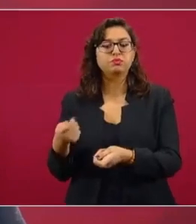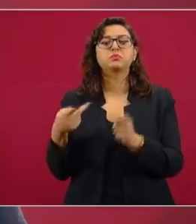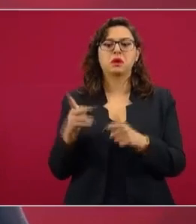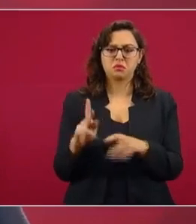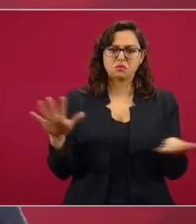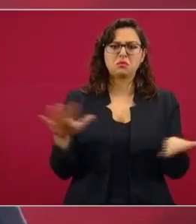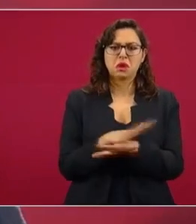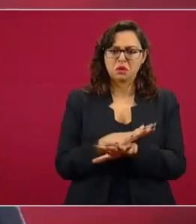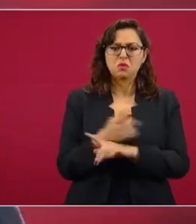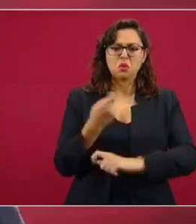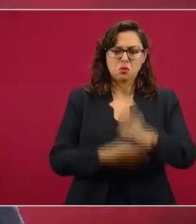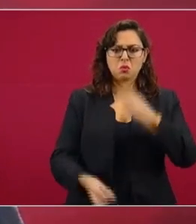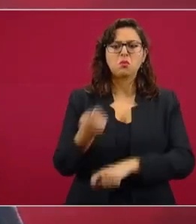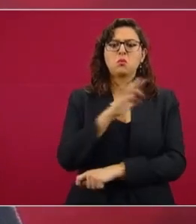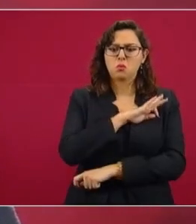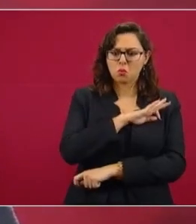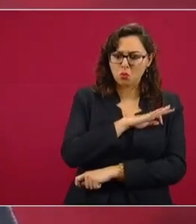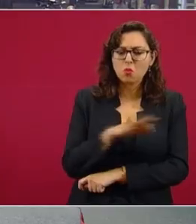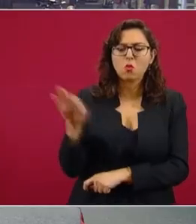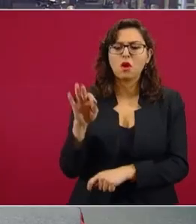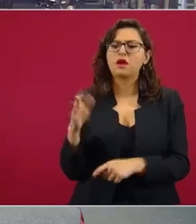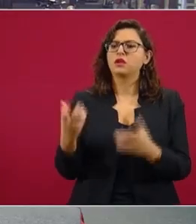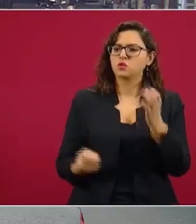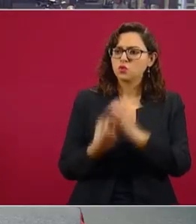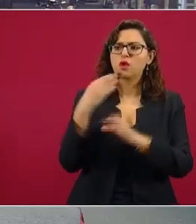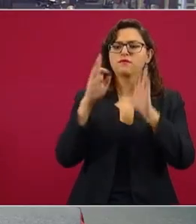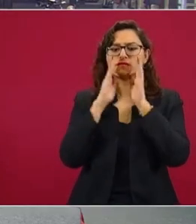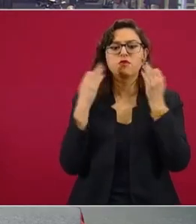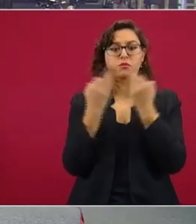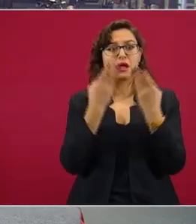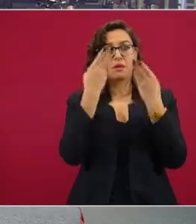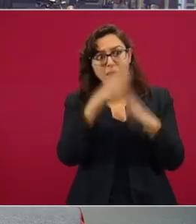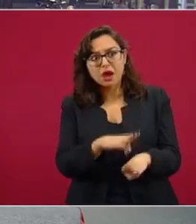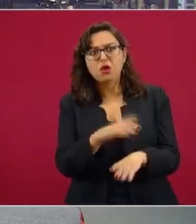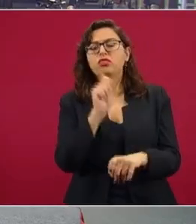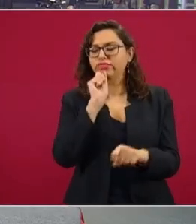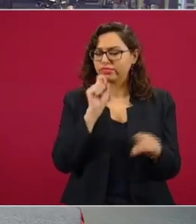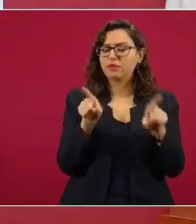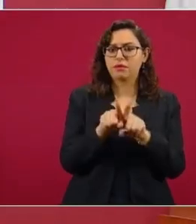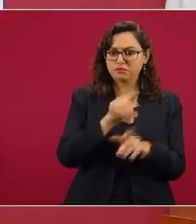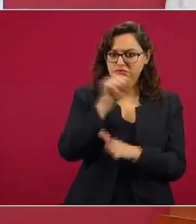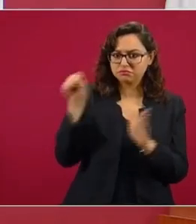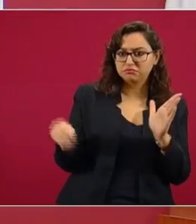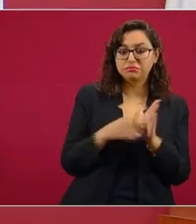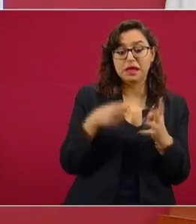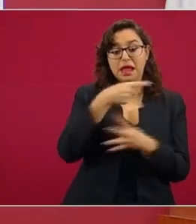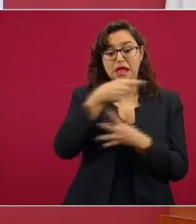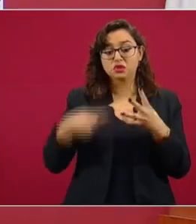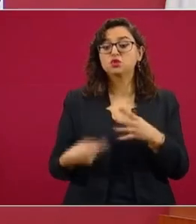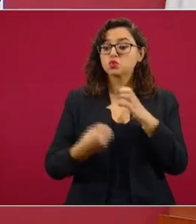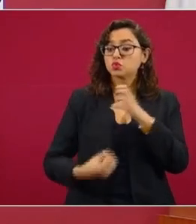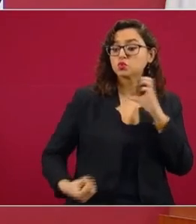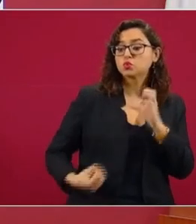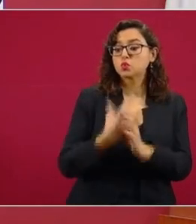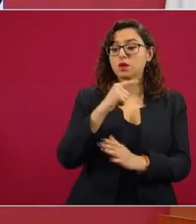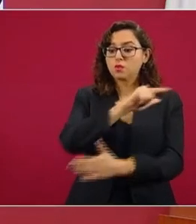los trabajadores puedan refinanciarse créditos que han sacado con instituciones bancarias. Estos elementos que plantea la reforma han